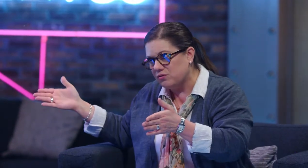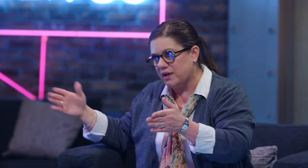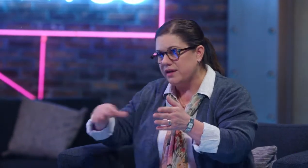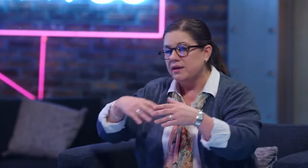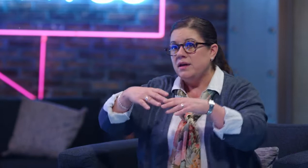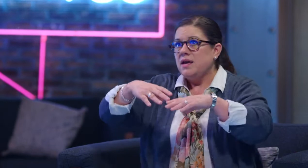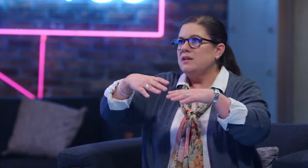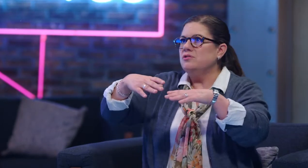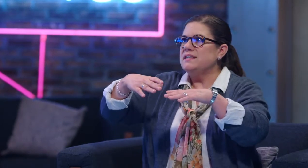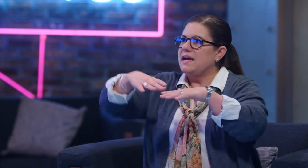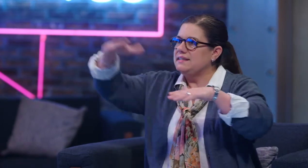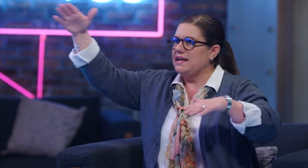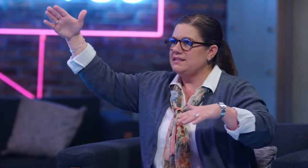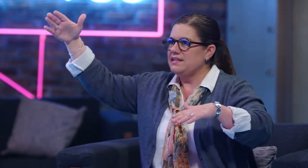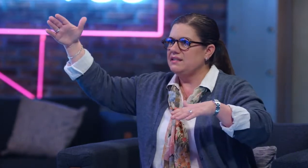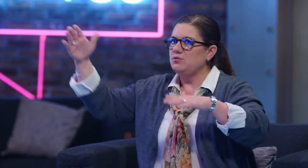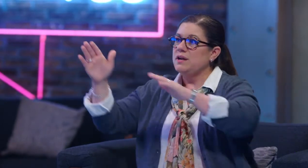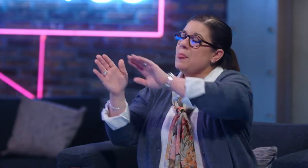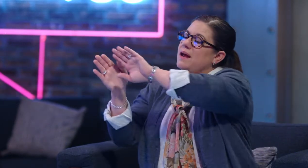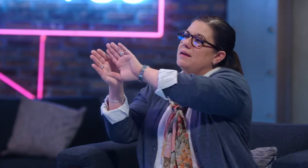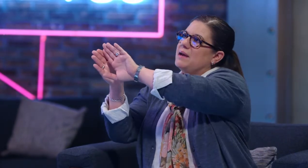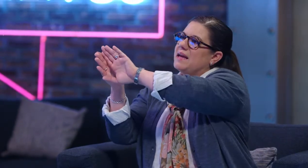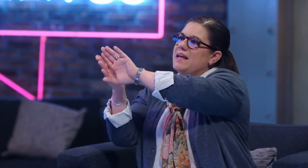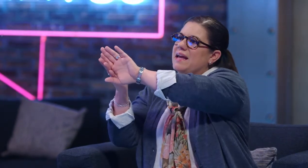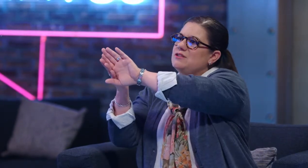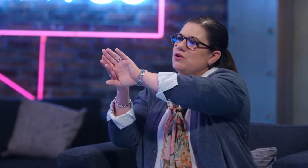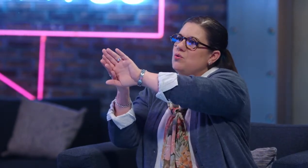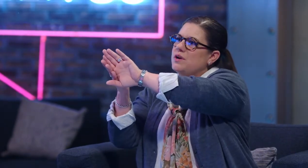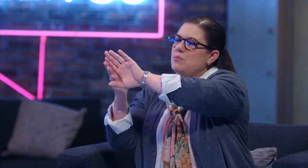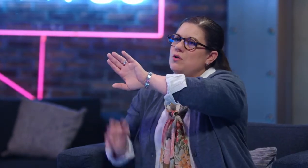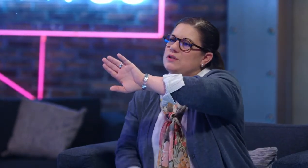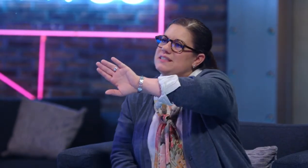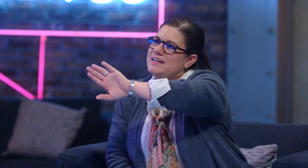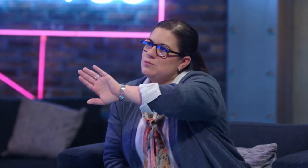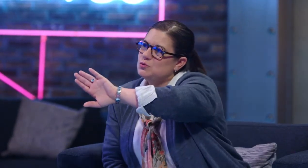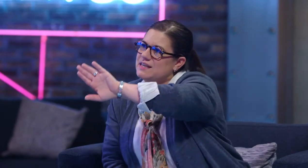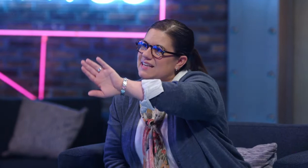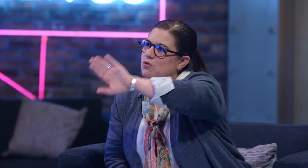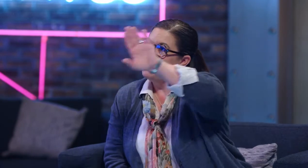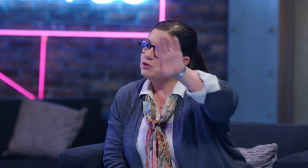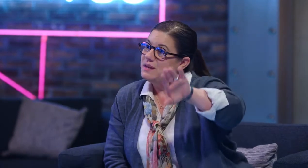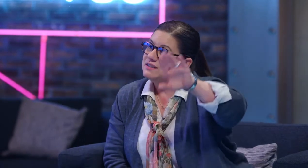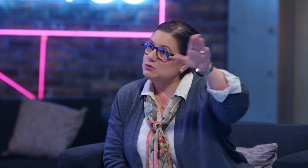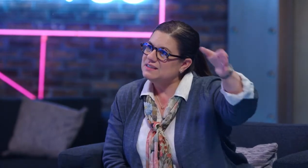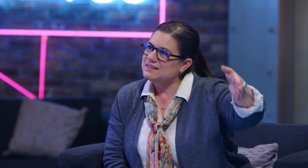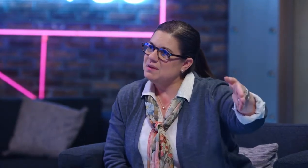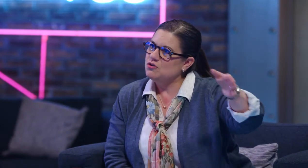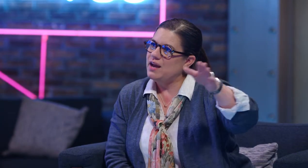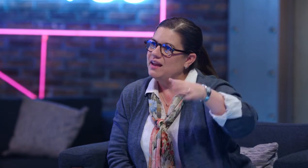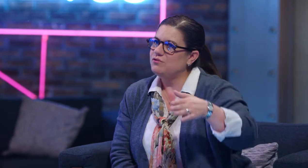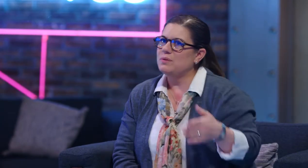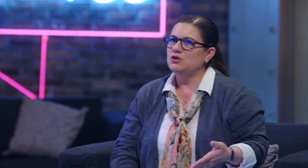de mayo. Ajá. Y entonces así se distribuyen. ¿Qué es lo que ocurre? Bueno, si tenemos un rezago de 2 meses